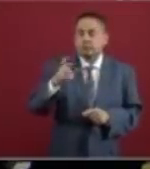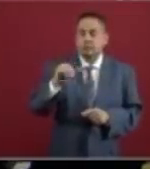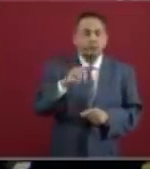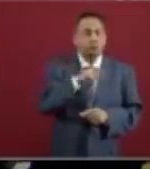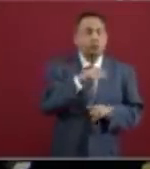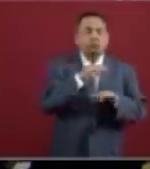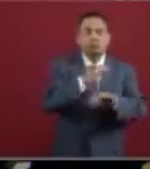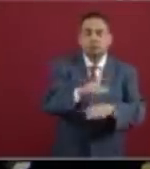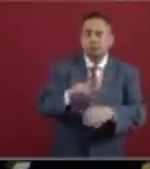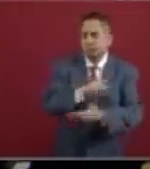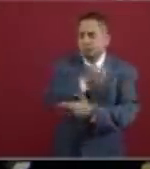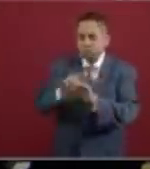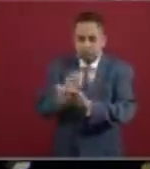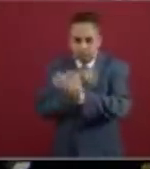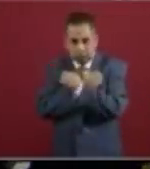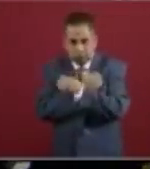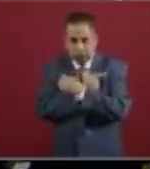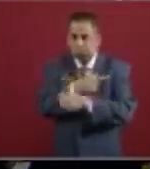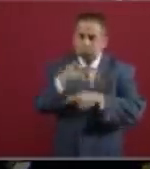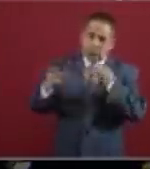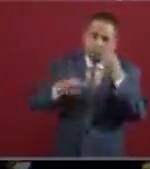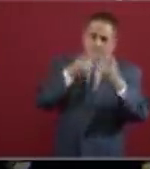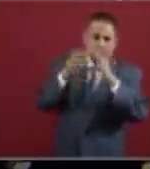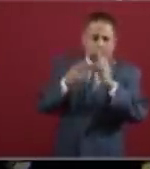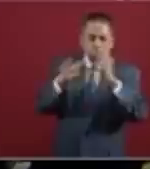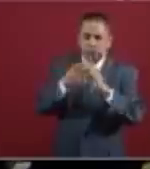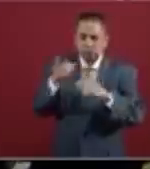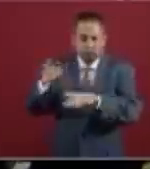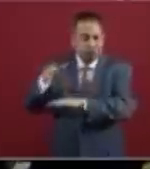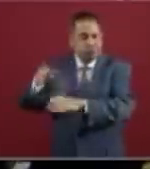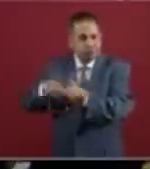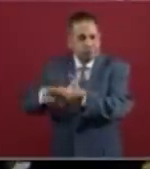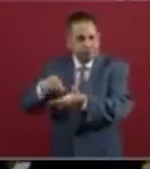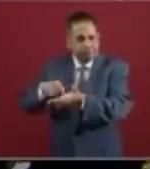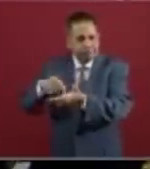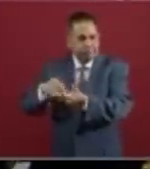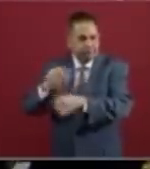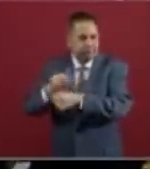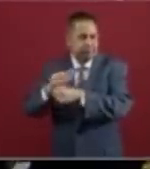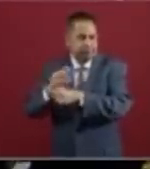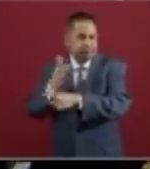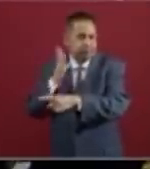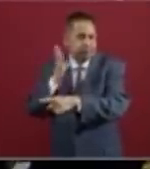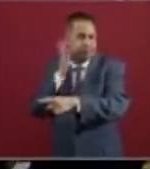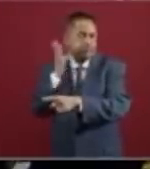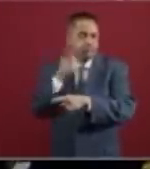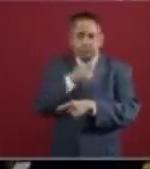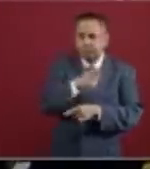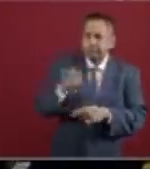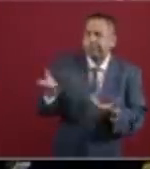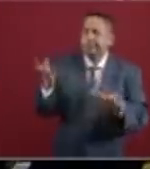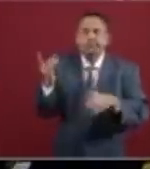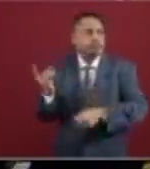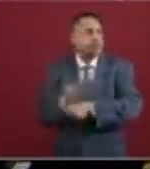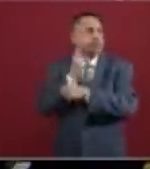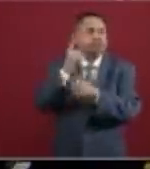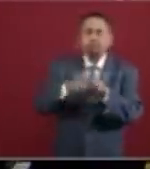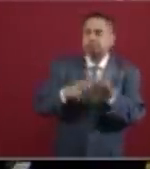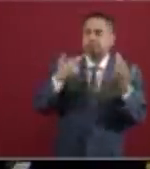que actualmente se discute en San Lázaro, perdón, sobre que es una reformita y que no es lo que esperaban los